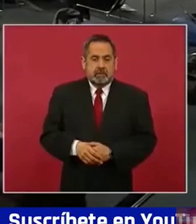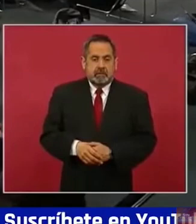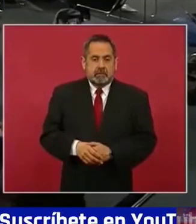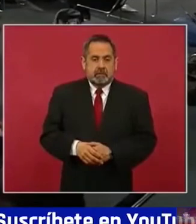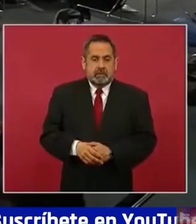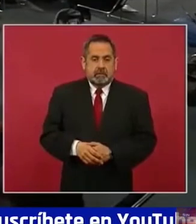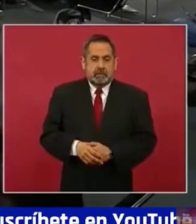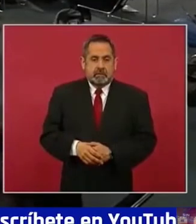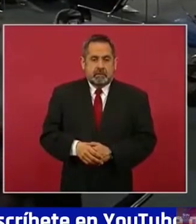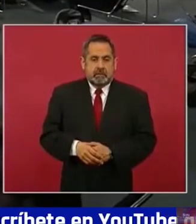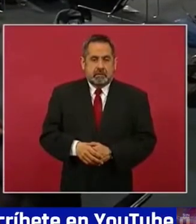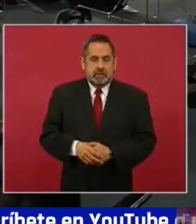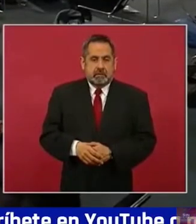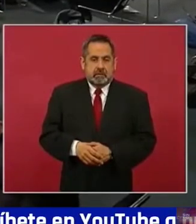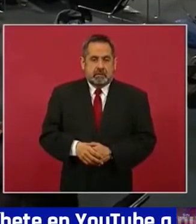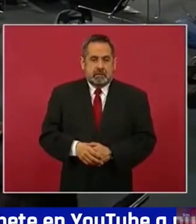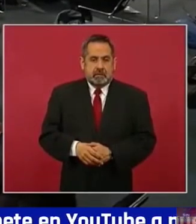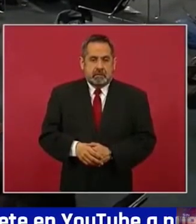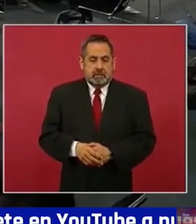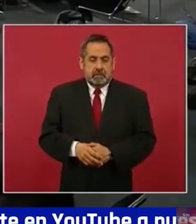No puede ser.